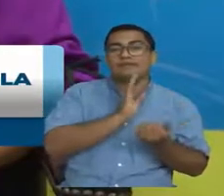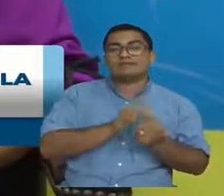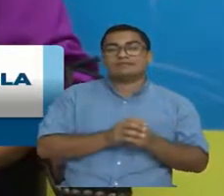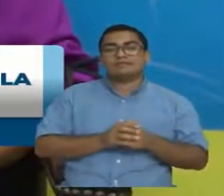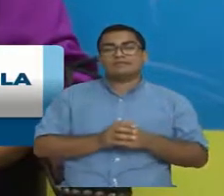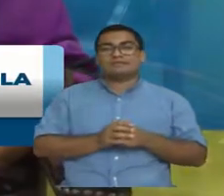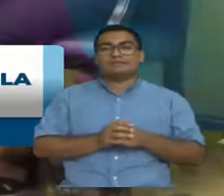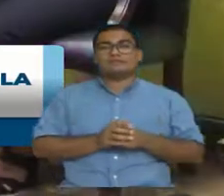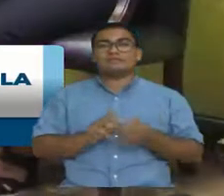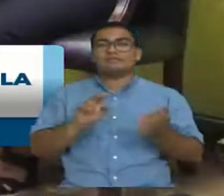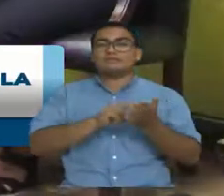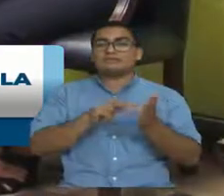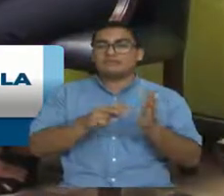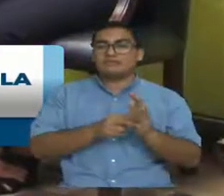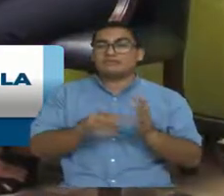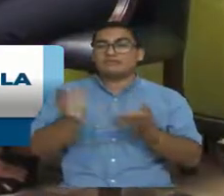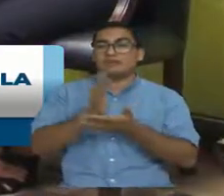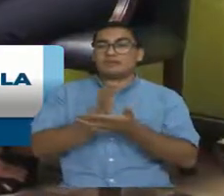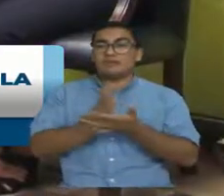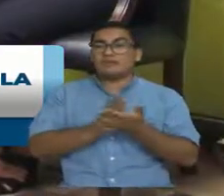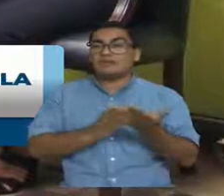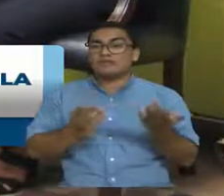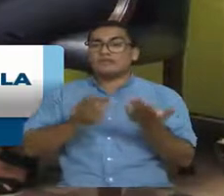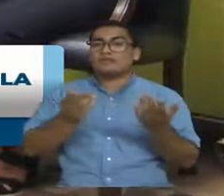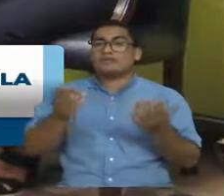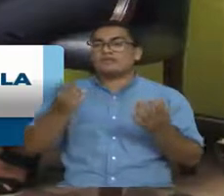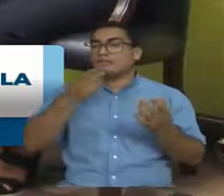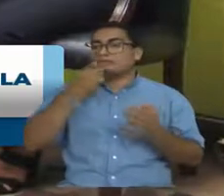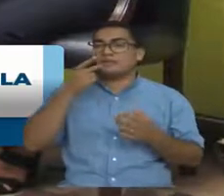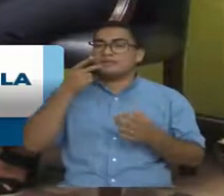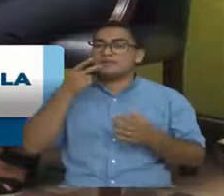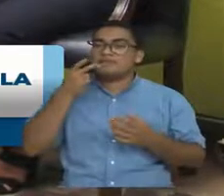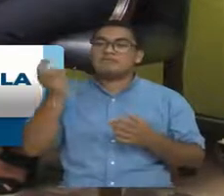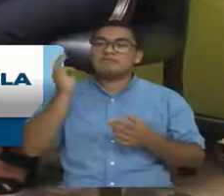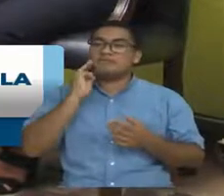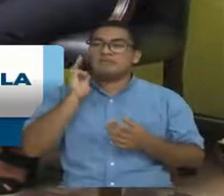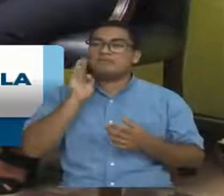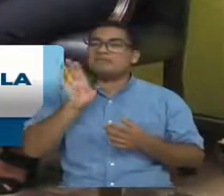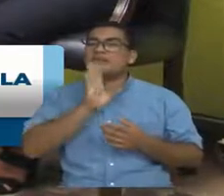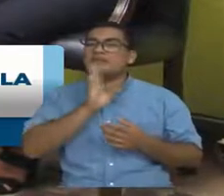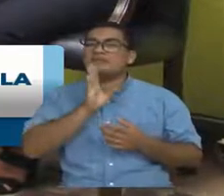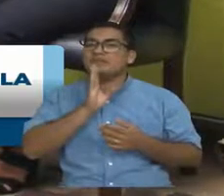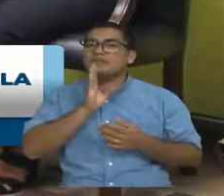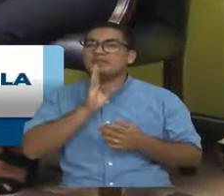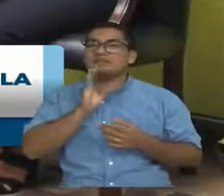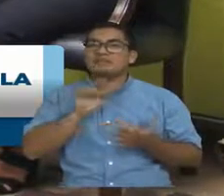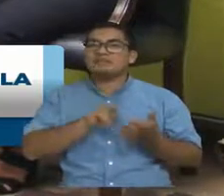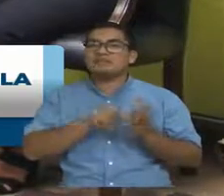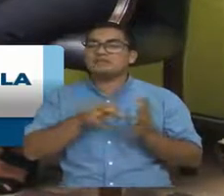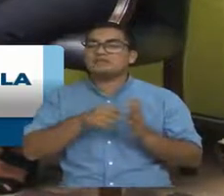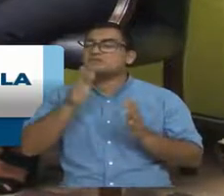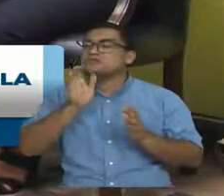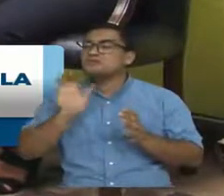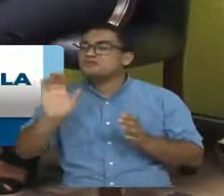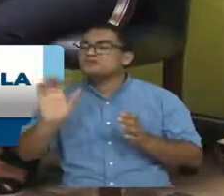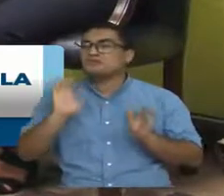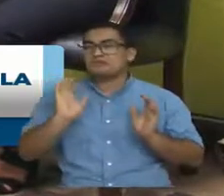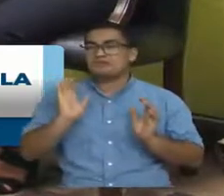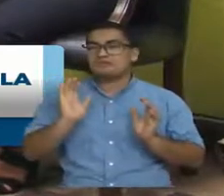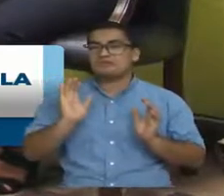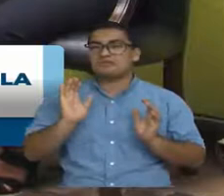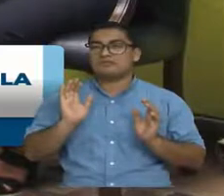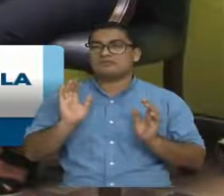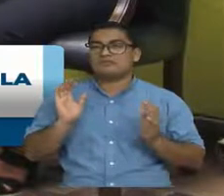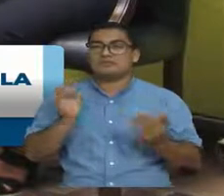que ver también con un diminutivo muchas veces los padres de familia utilizamos los diminutivos porque como alineas está chiquito o la hiniesta